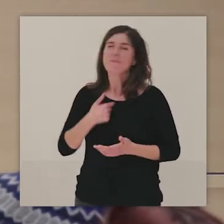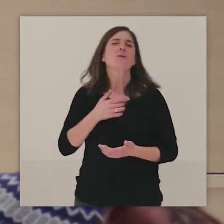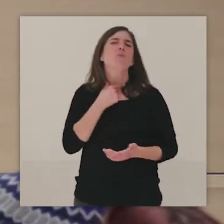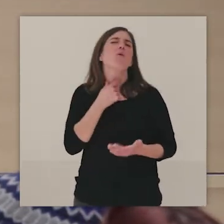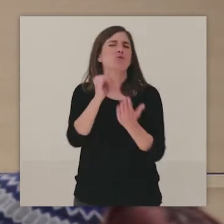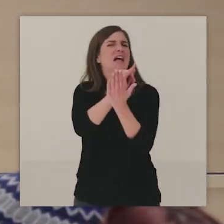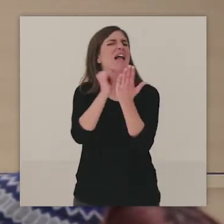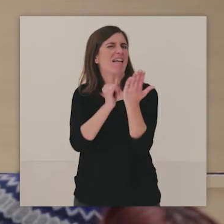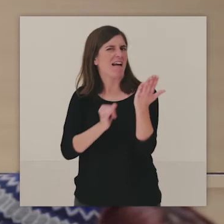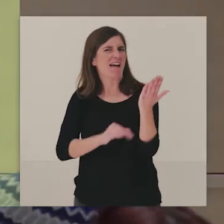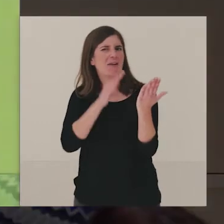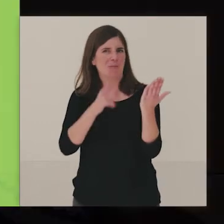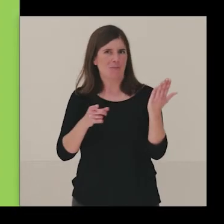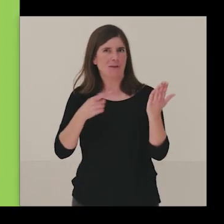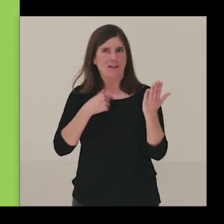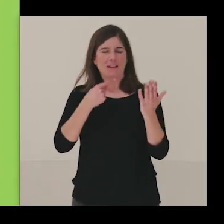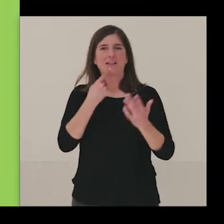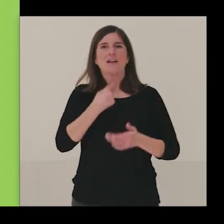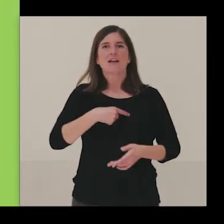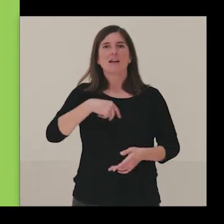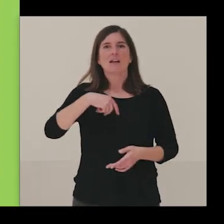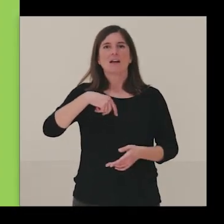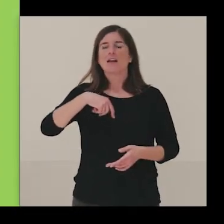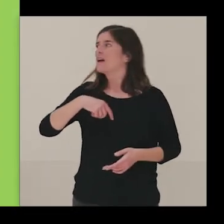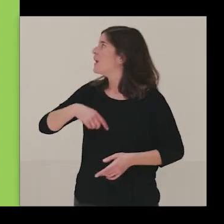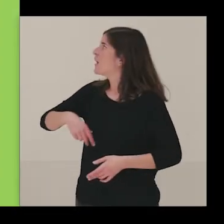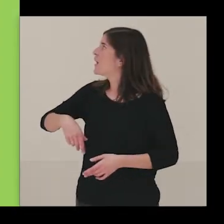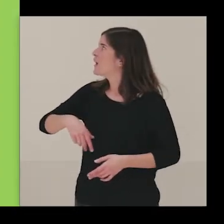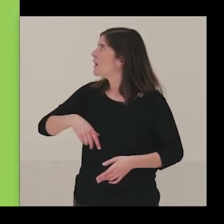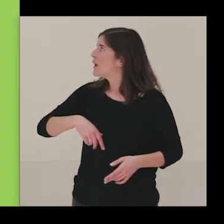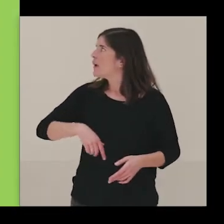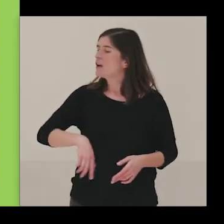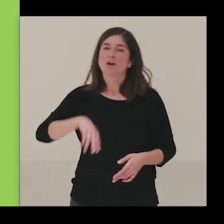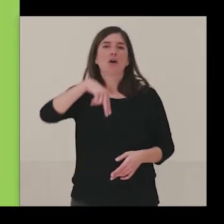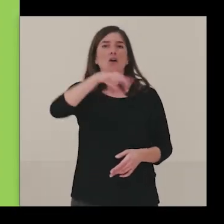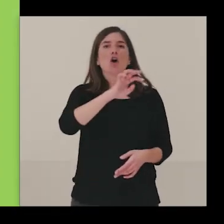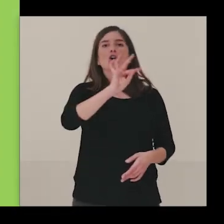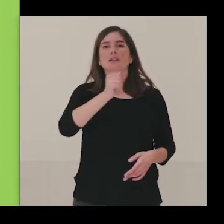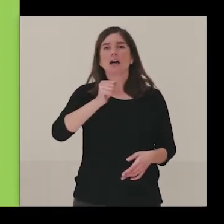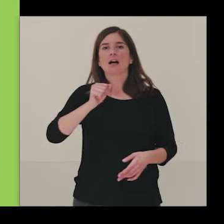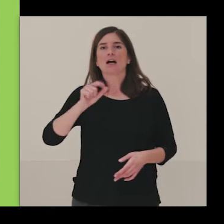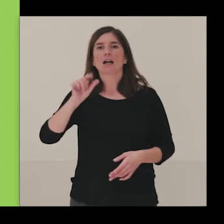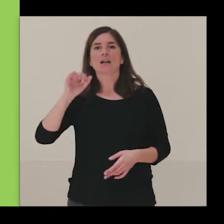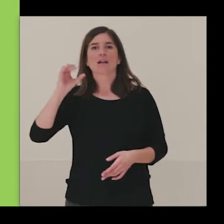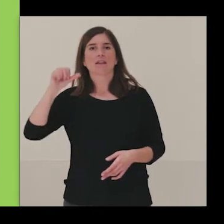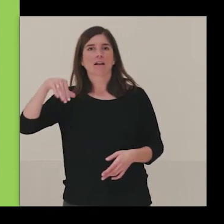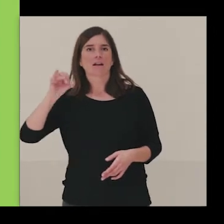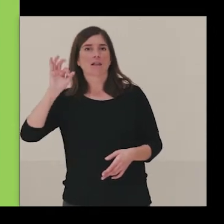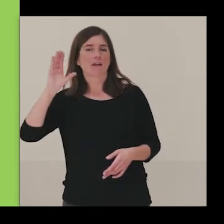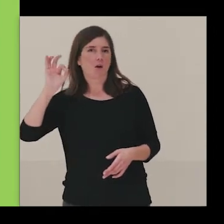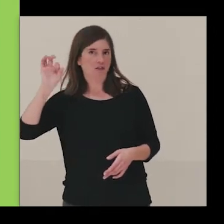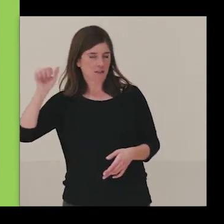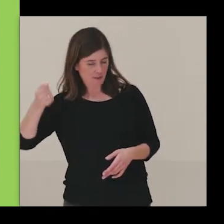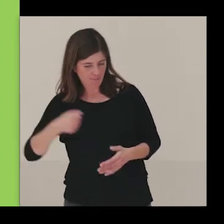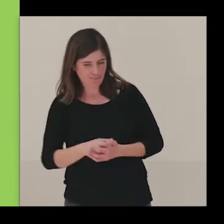creo que merece la pena. Dice la nota licenciosa: en este mueble litúrgico, el apoyo del asiento